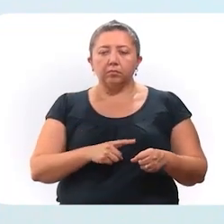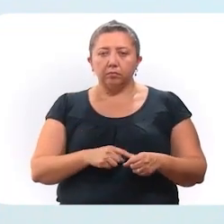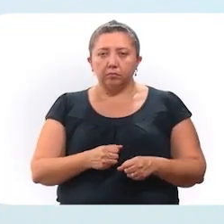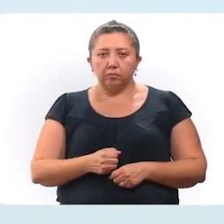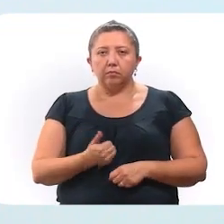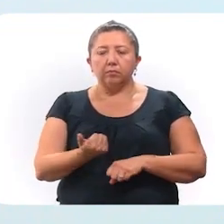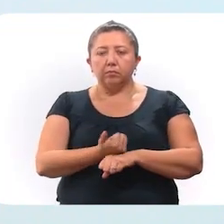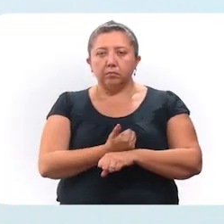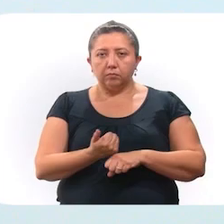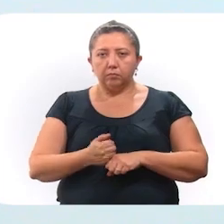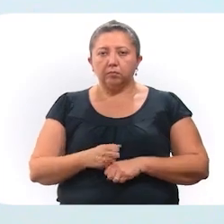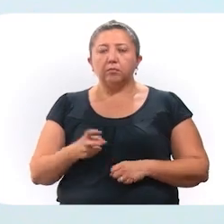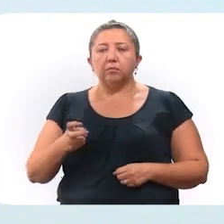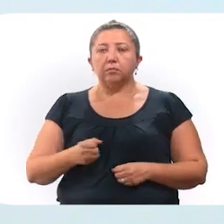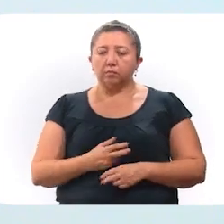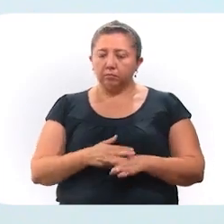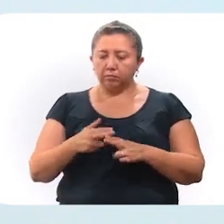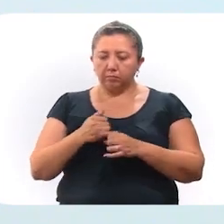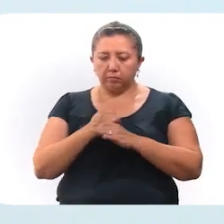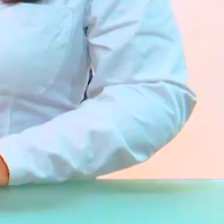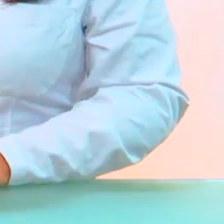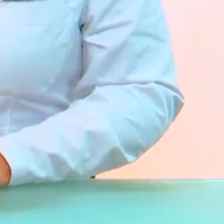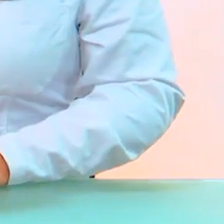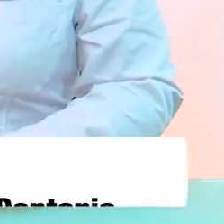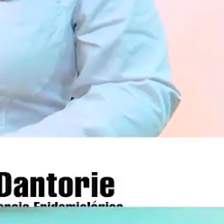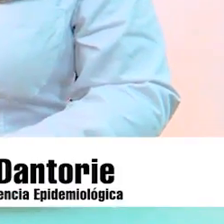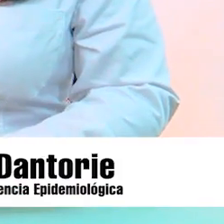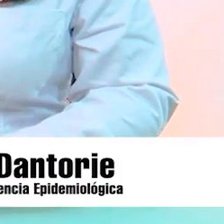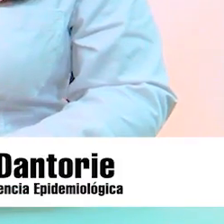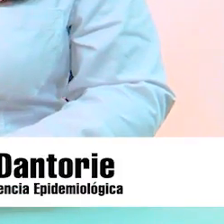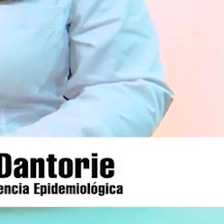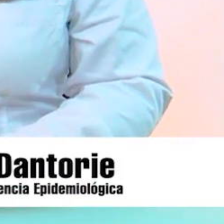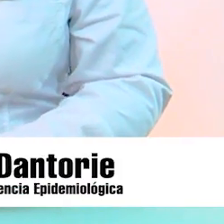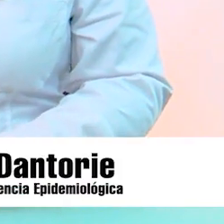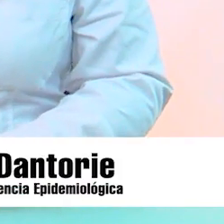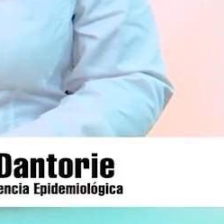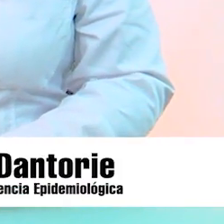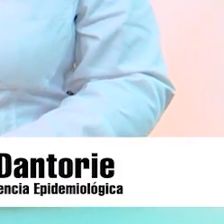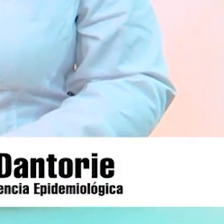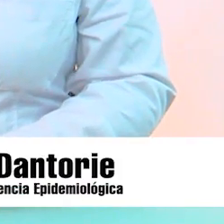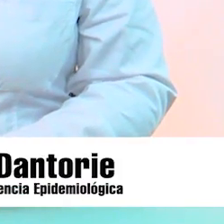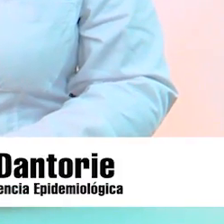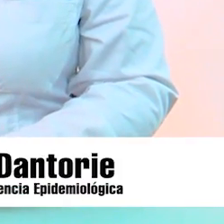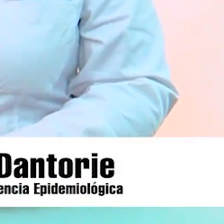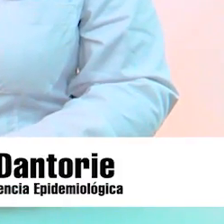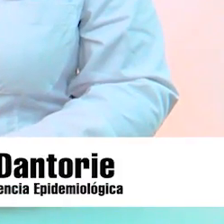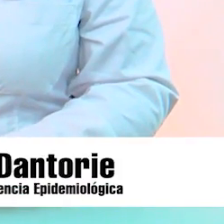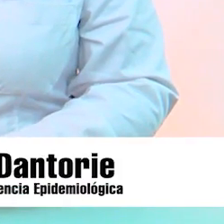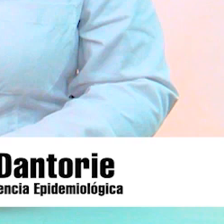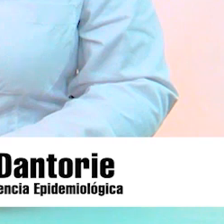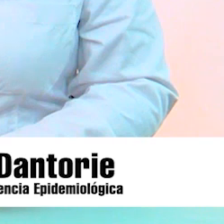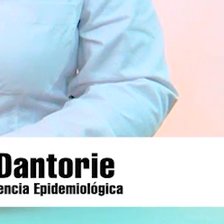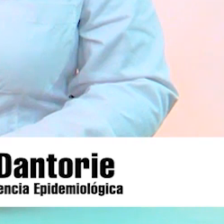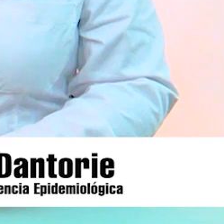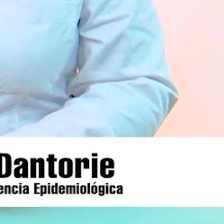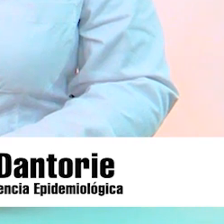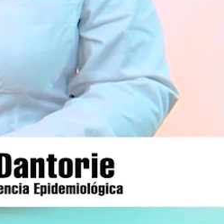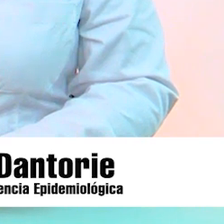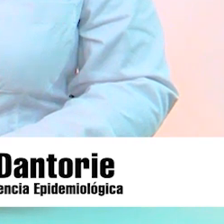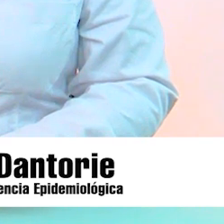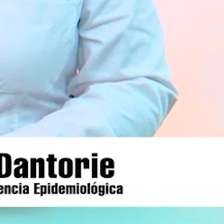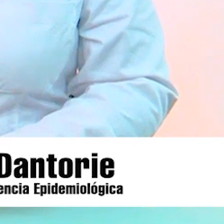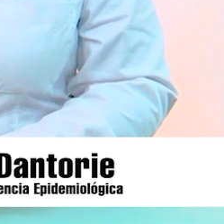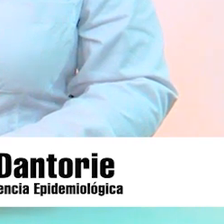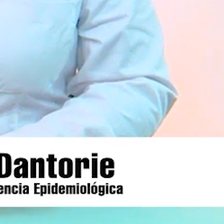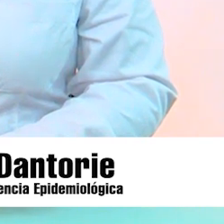marcan color amarillo. Hasta aquí el reporte, doctora. Muchas gracias, licenciada. Estaremos actualizando la información todos los días por este mismo